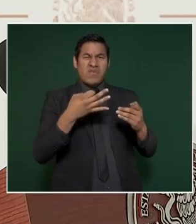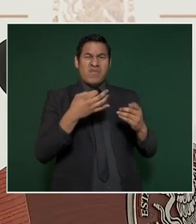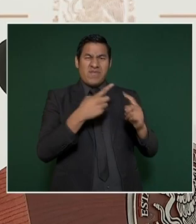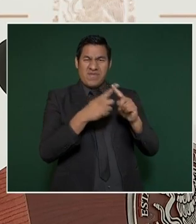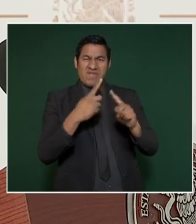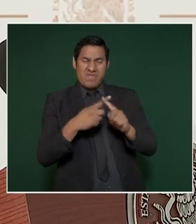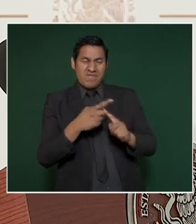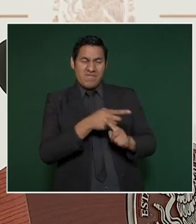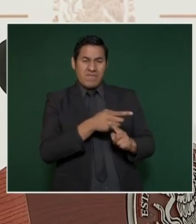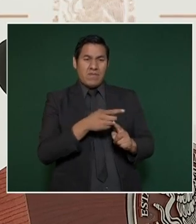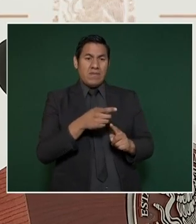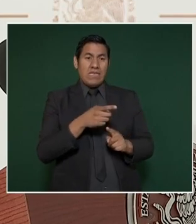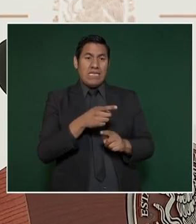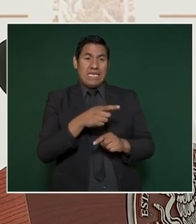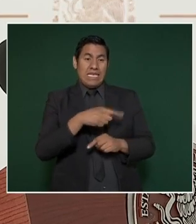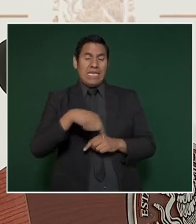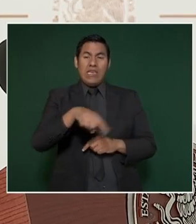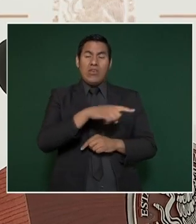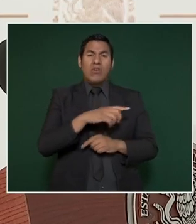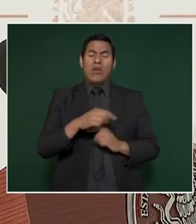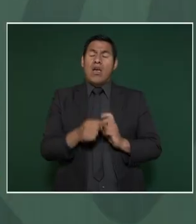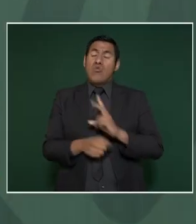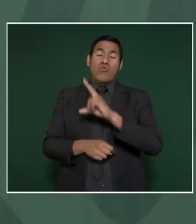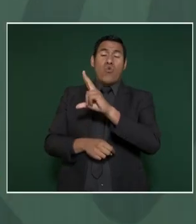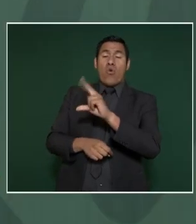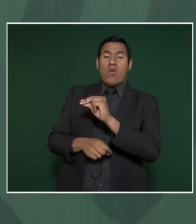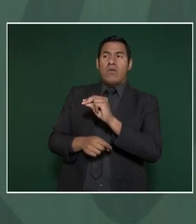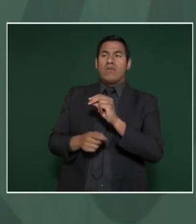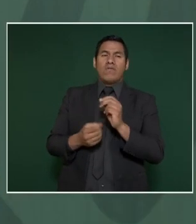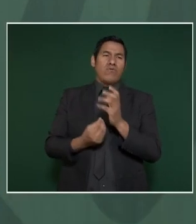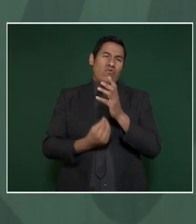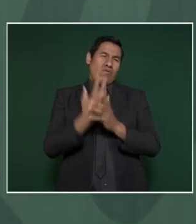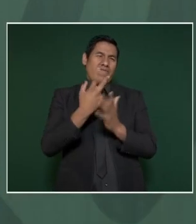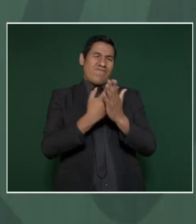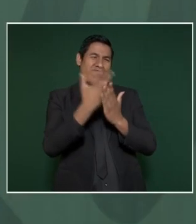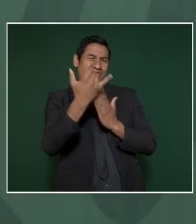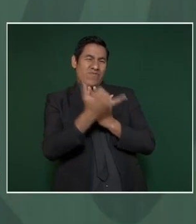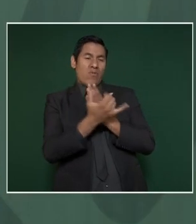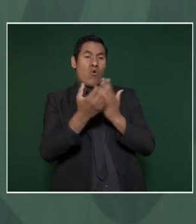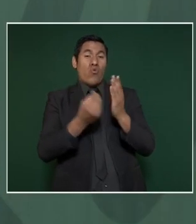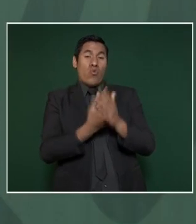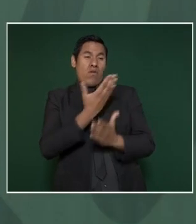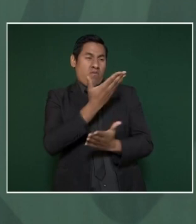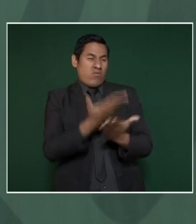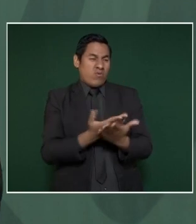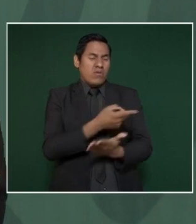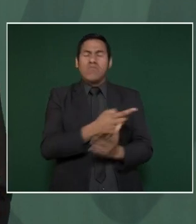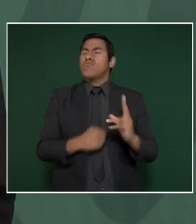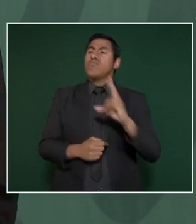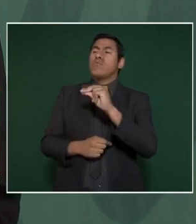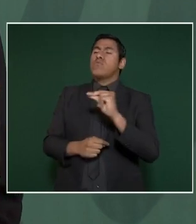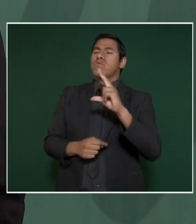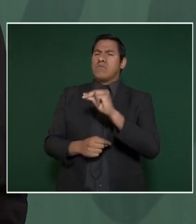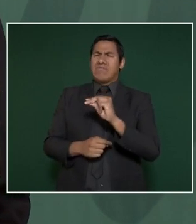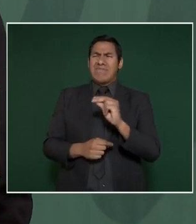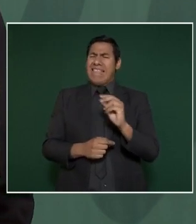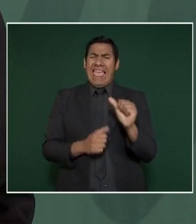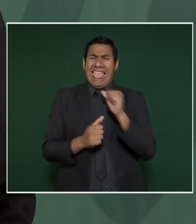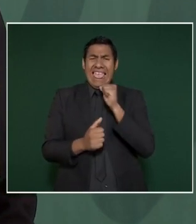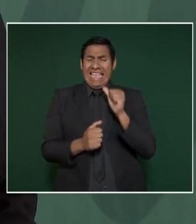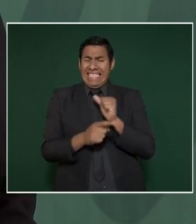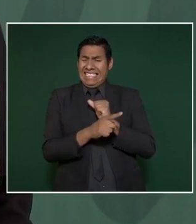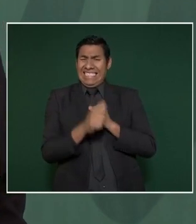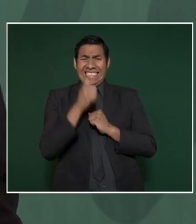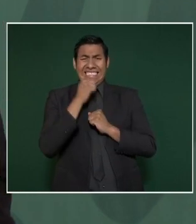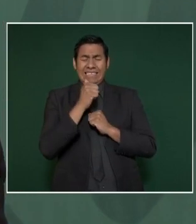porque ahora no aprueban nada nada nada nada nada este